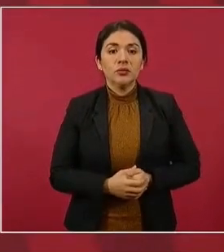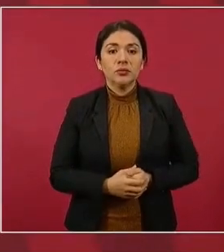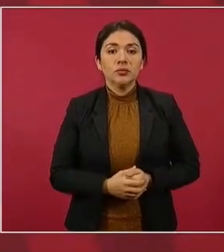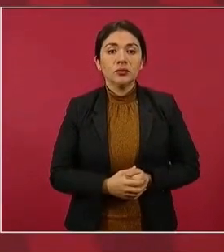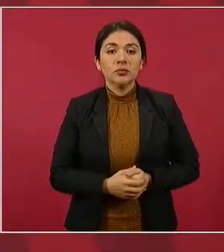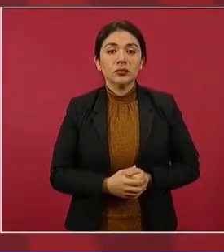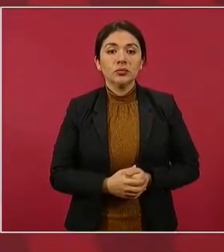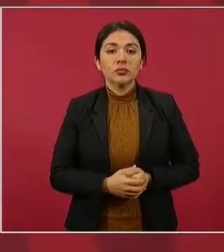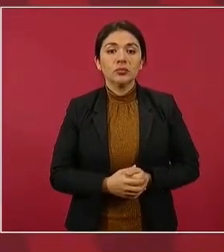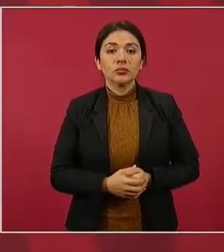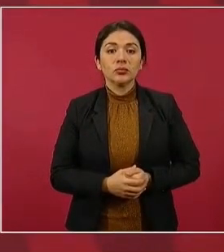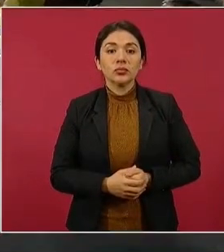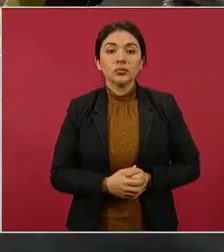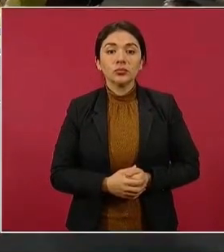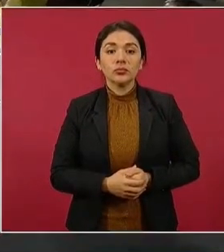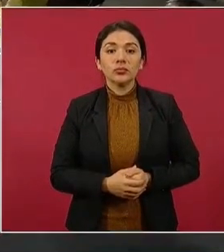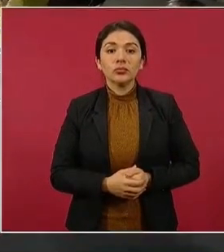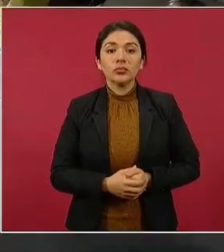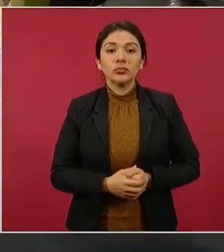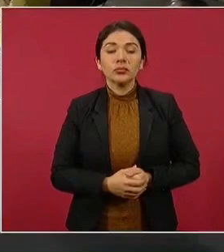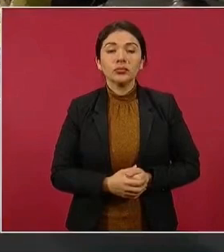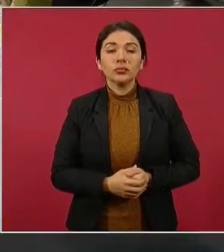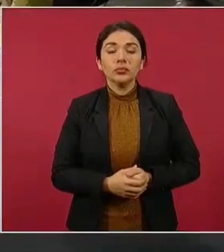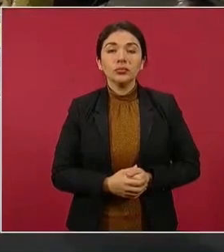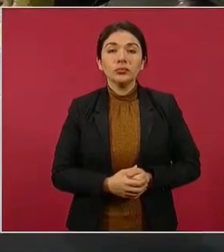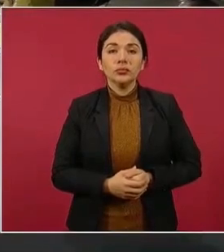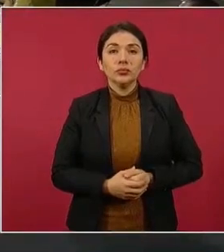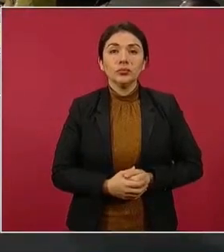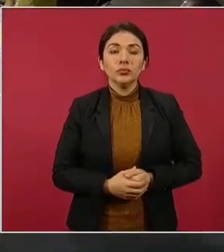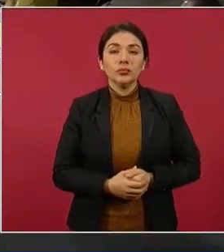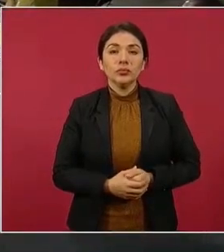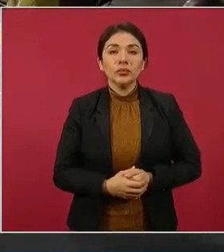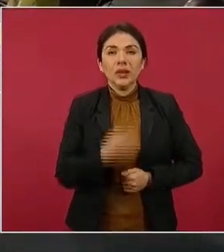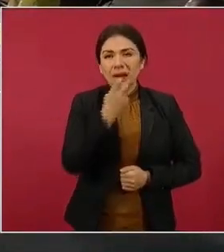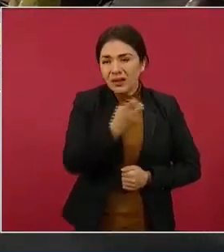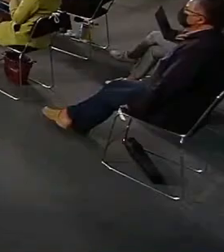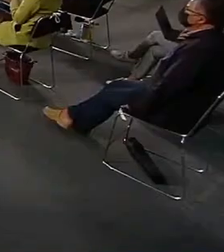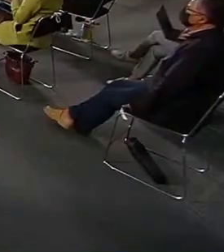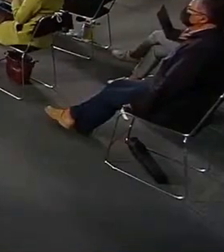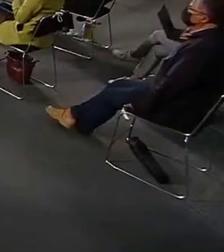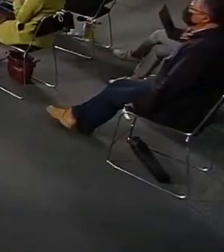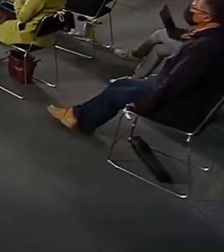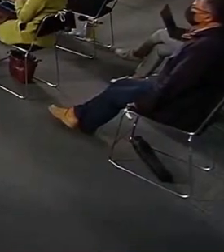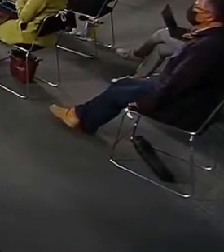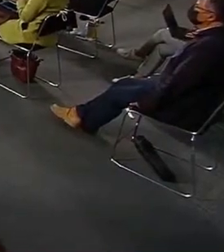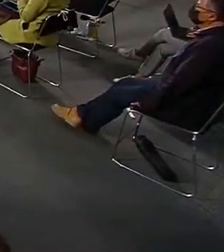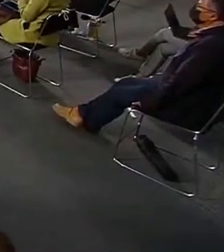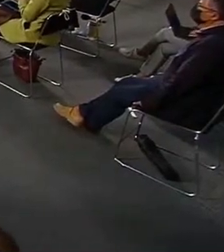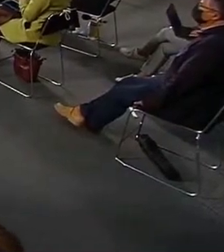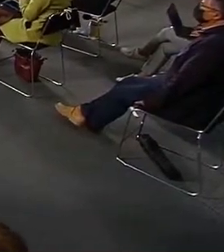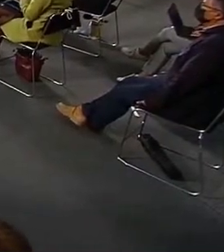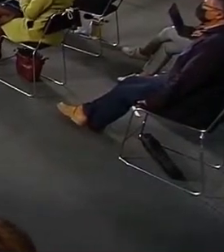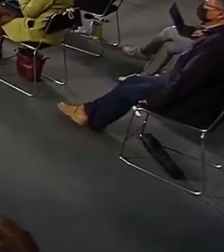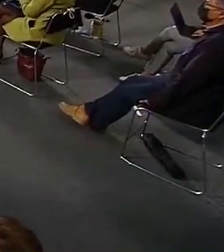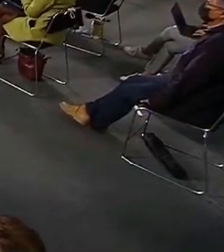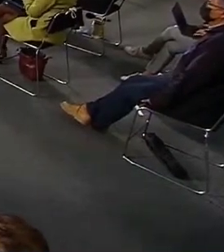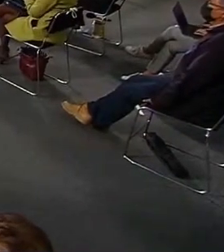que sirva cuando se trata de estos casos. En general,